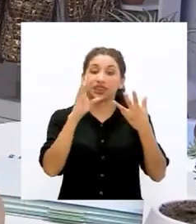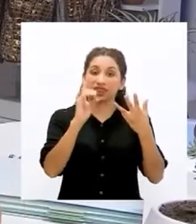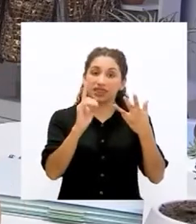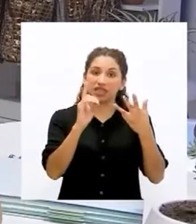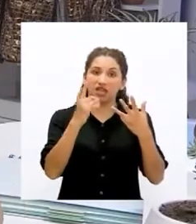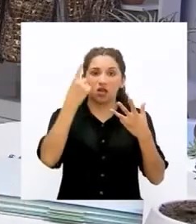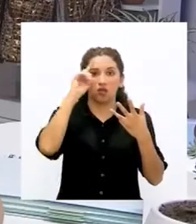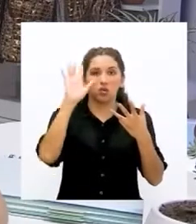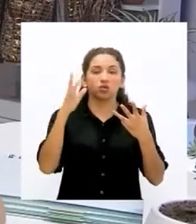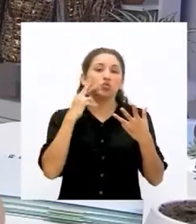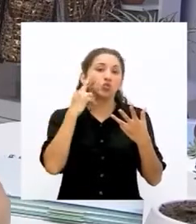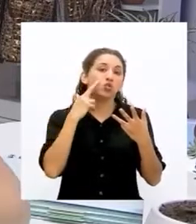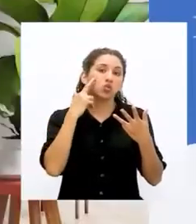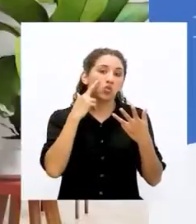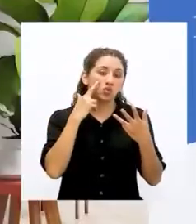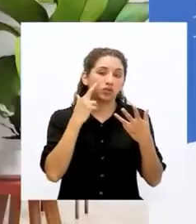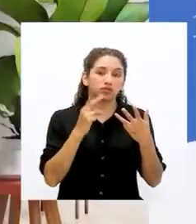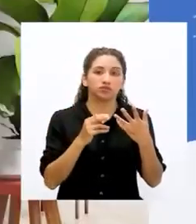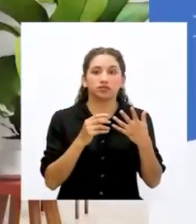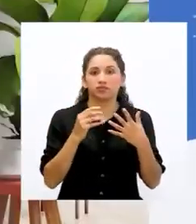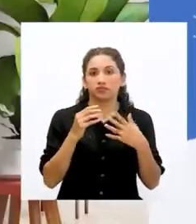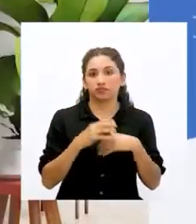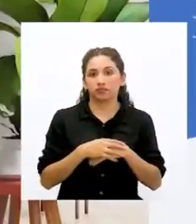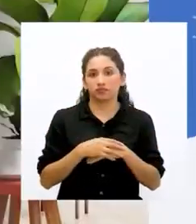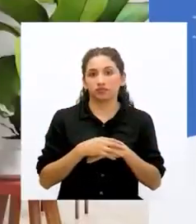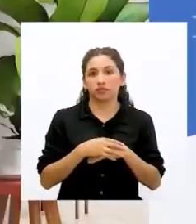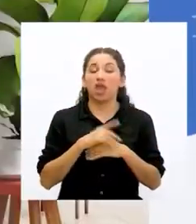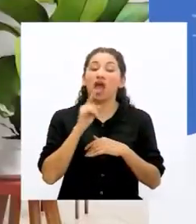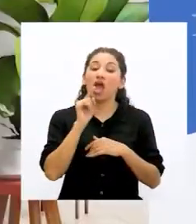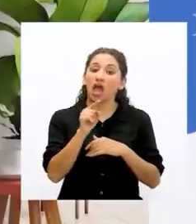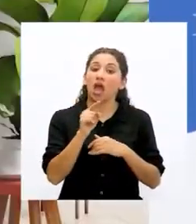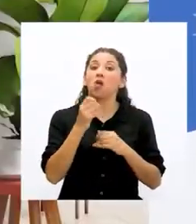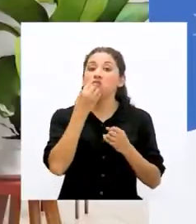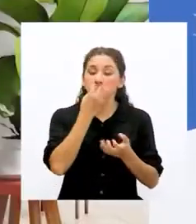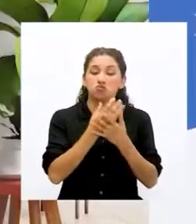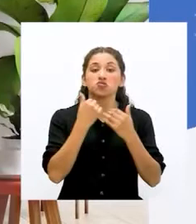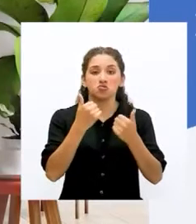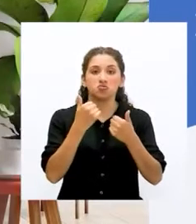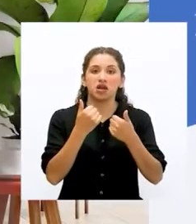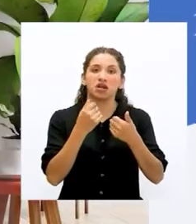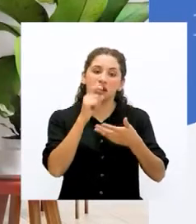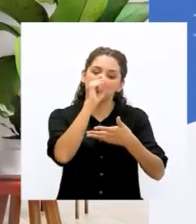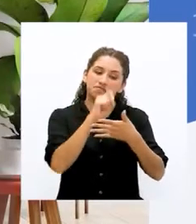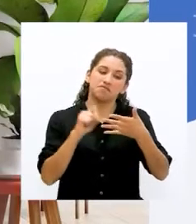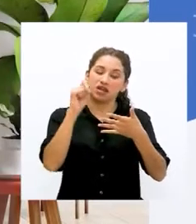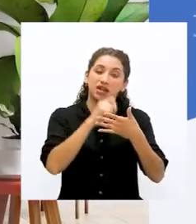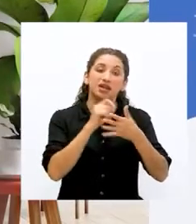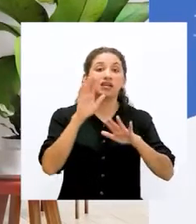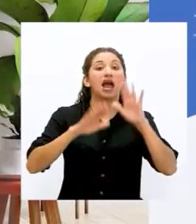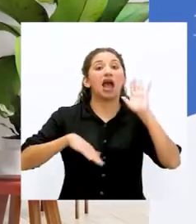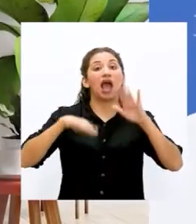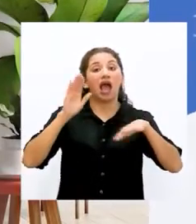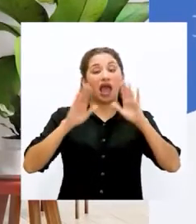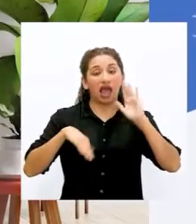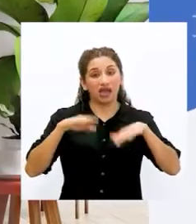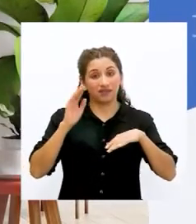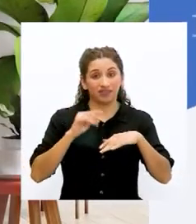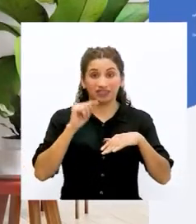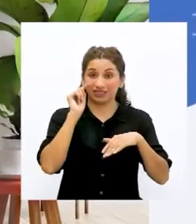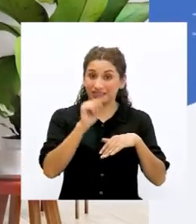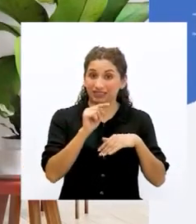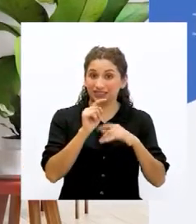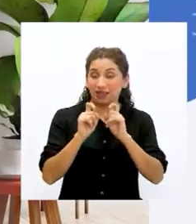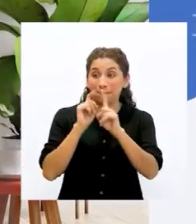por los rasgos físicos. Es una buena selección de respuestas para marcar. A veces, en este tipo de